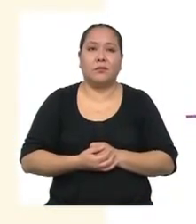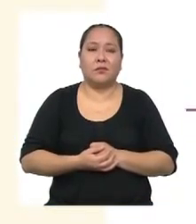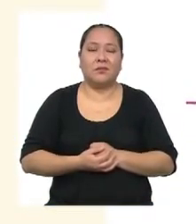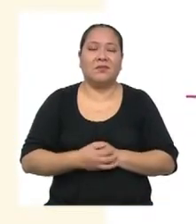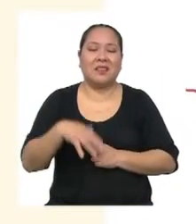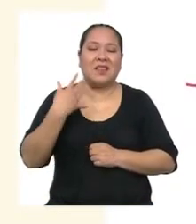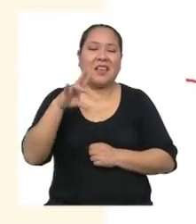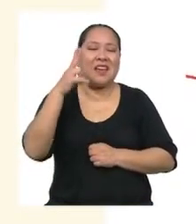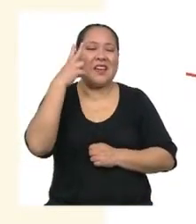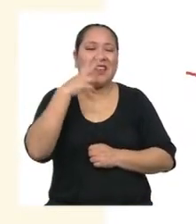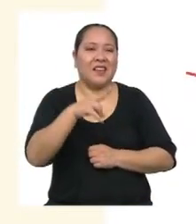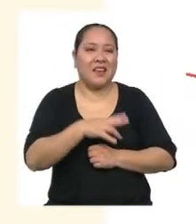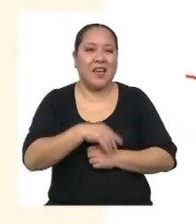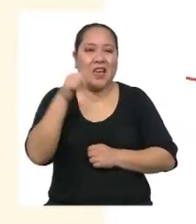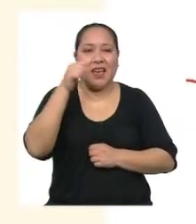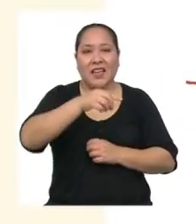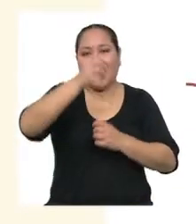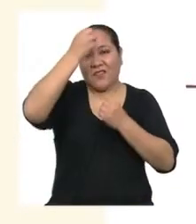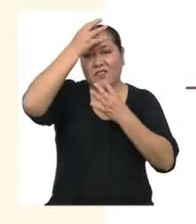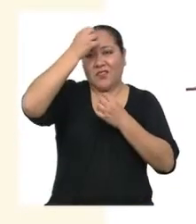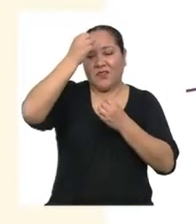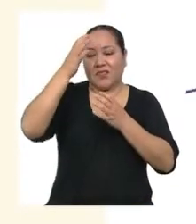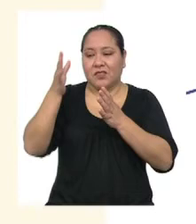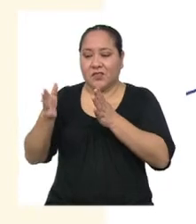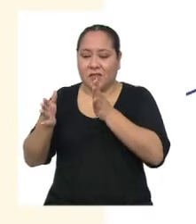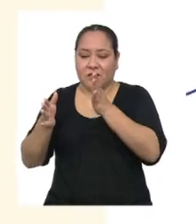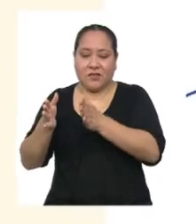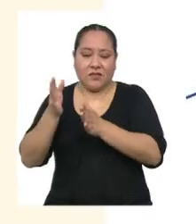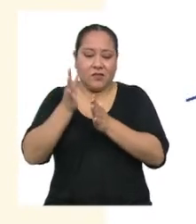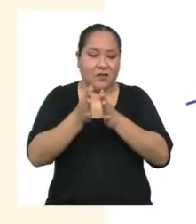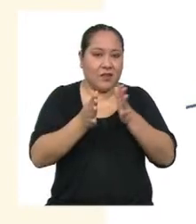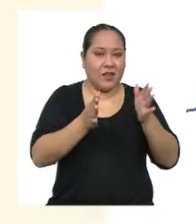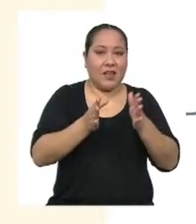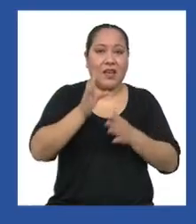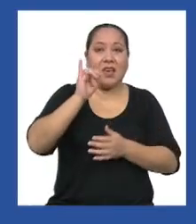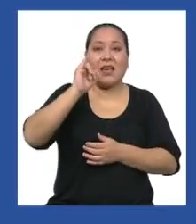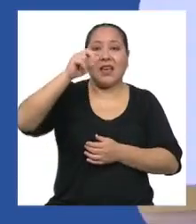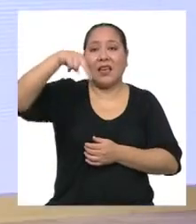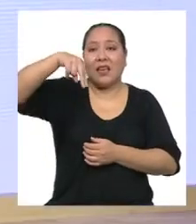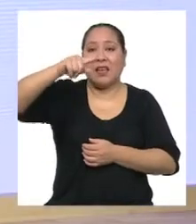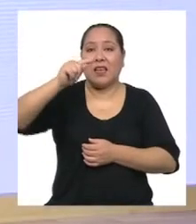Ya veo, aquí la información está agrupada en intervalos.